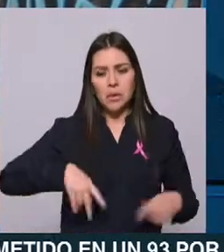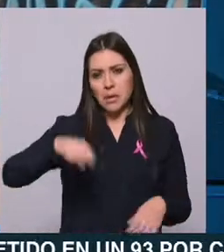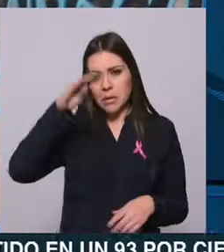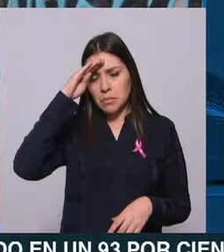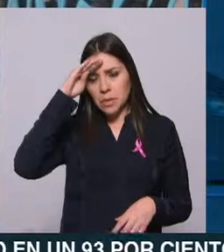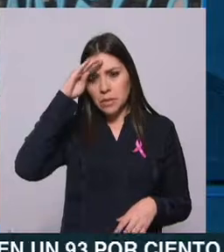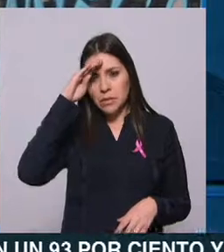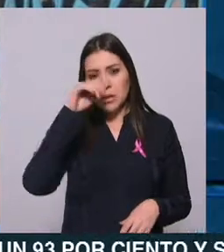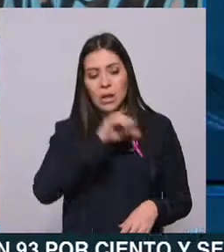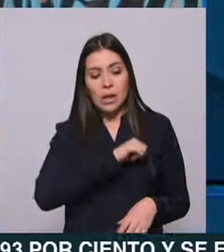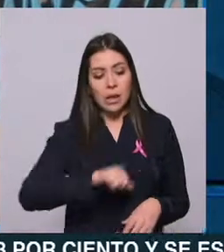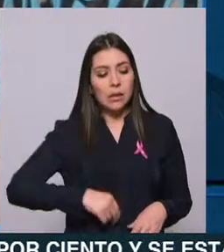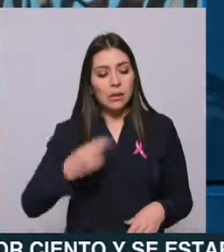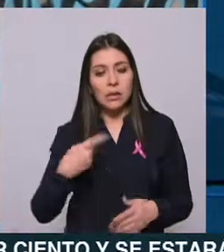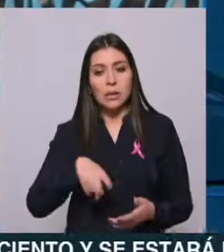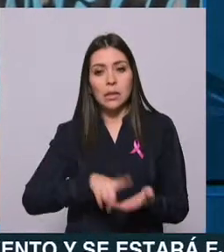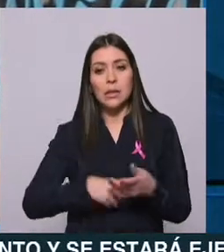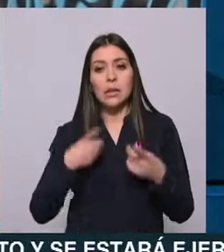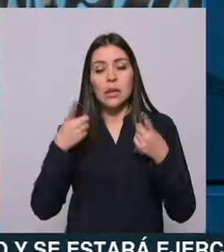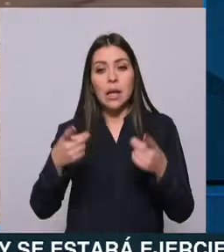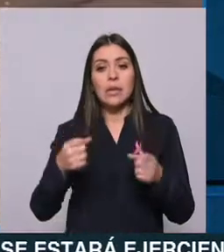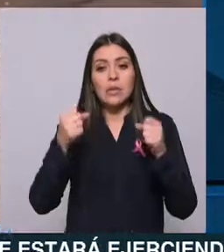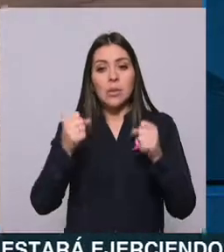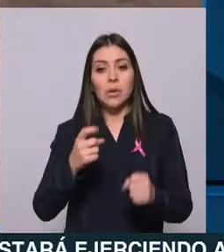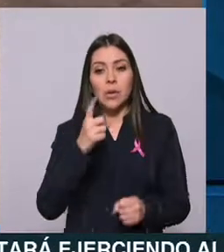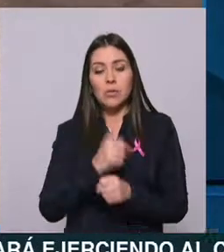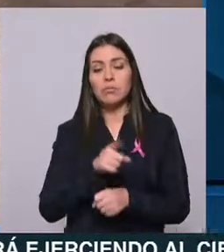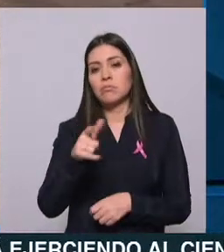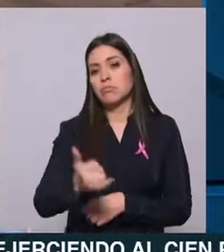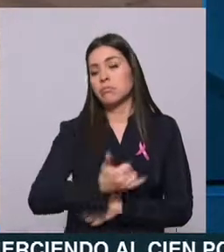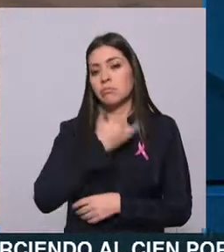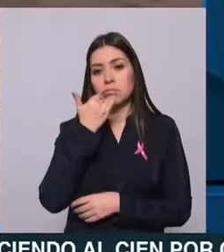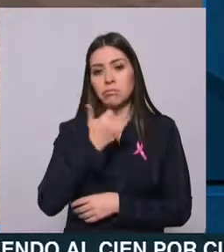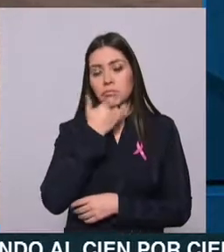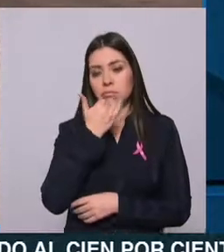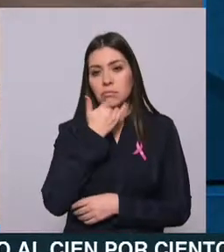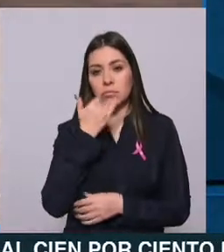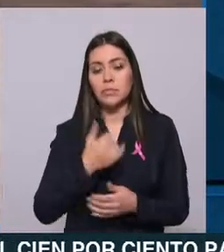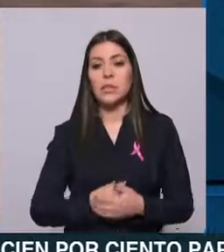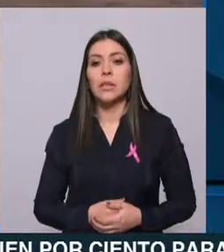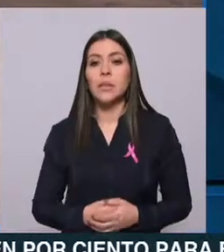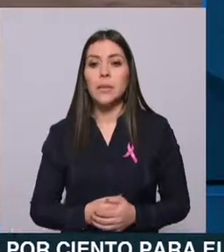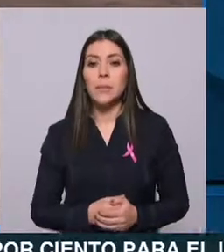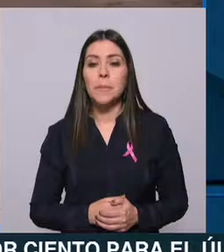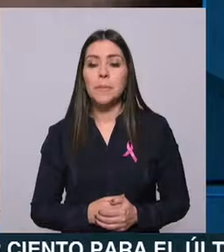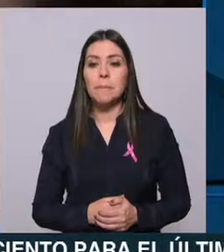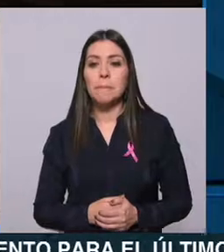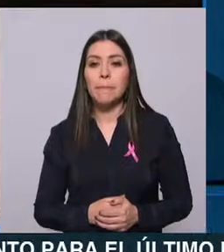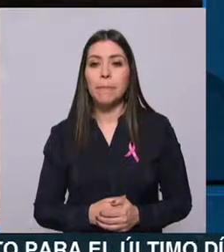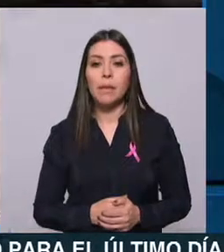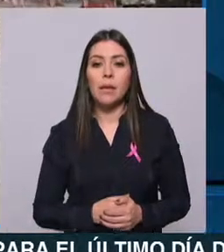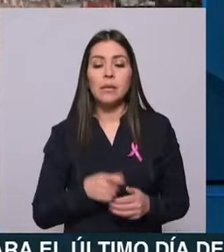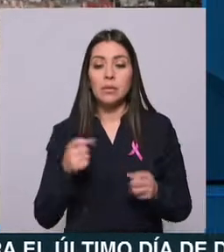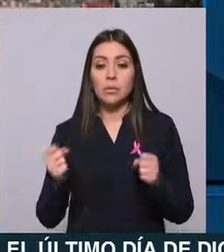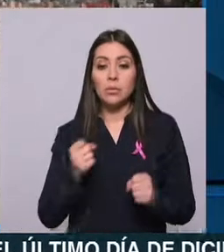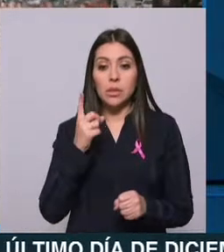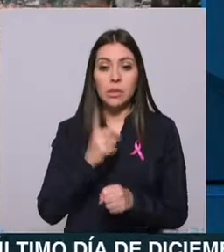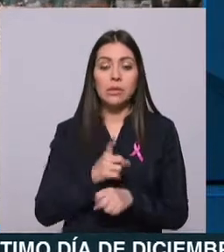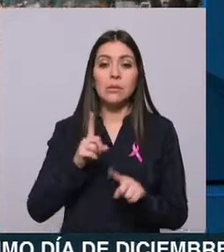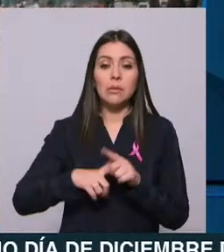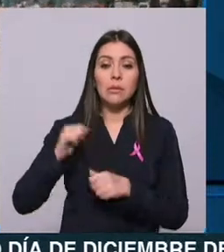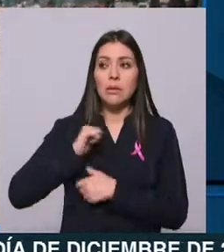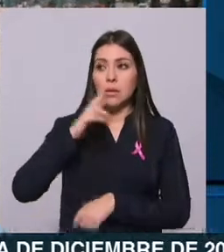de brindarle seguridad, y eso es erróneo. La seguridad está en manos, por supuesto, del gobierno de la